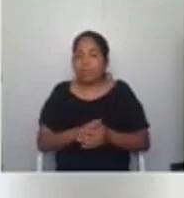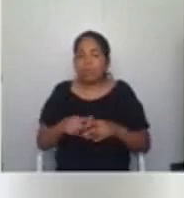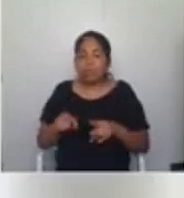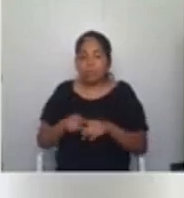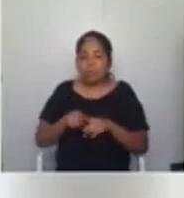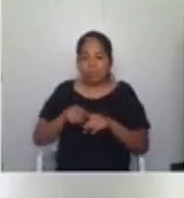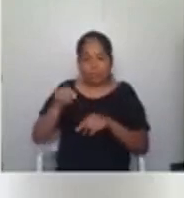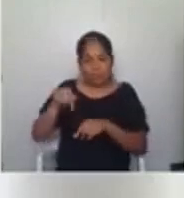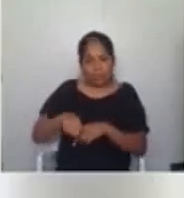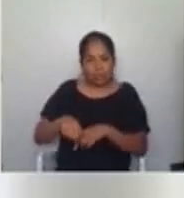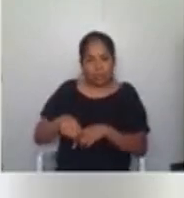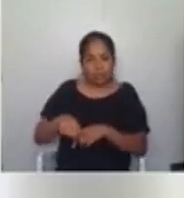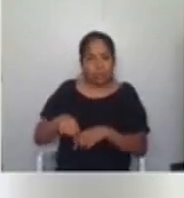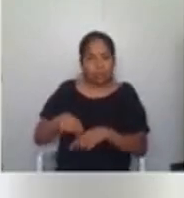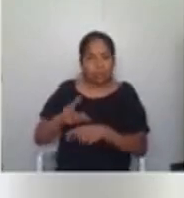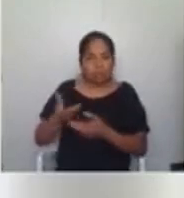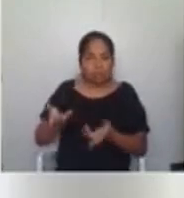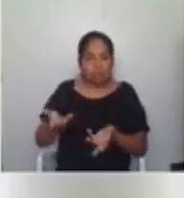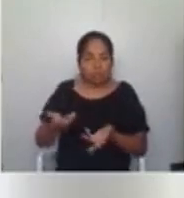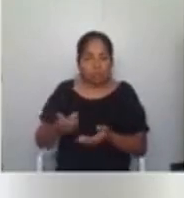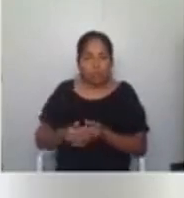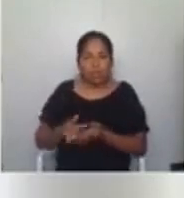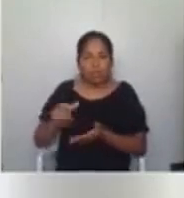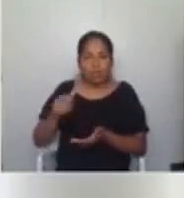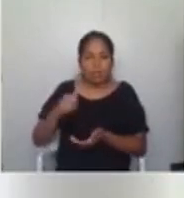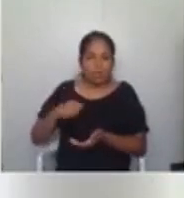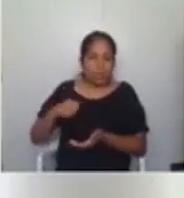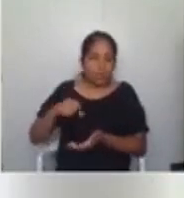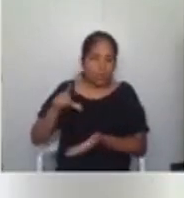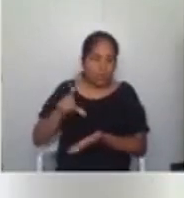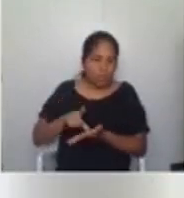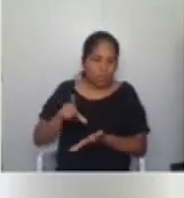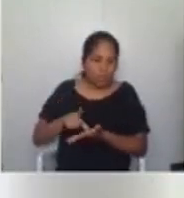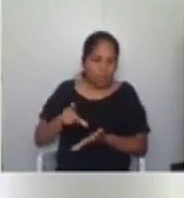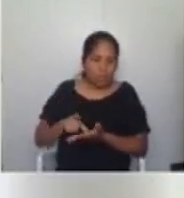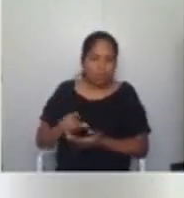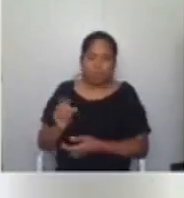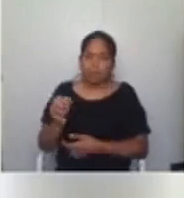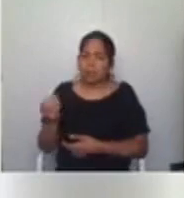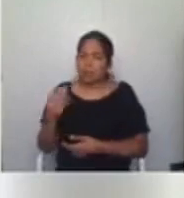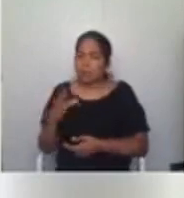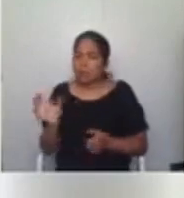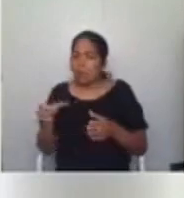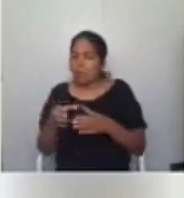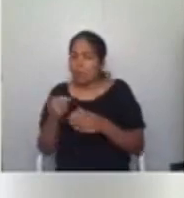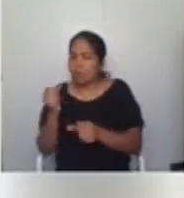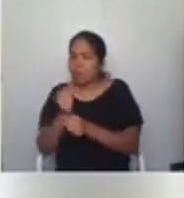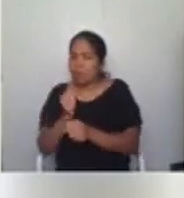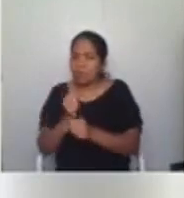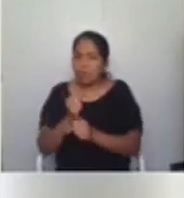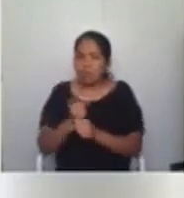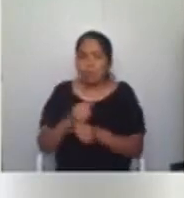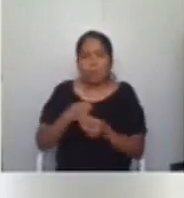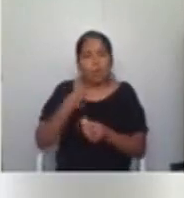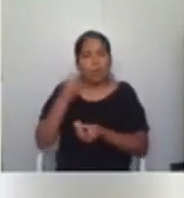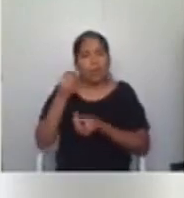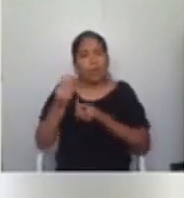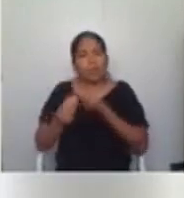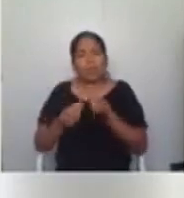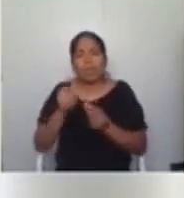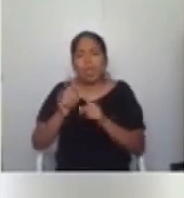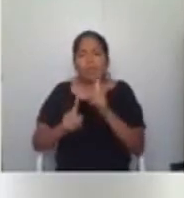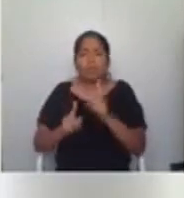pues. Por eso a mí no me vengan, ¿no?, con comisiones de trabajo, ¿no?, para ver, pues, ay, ¿por qué se han salido?